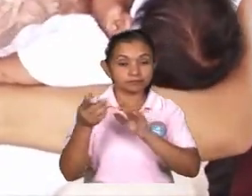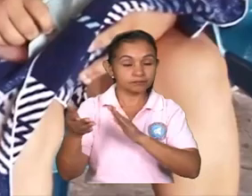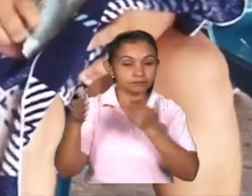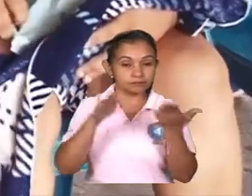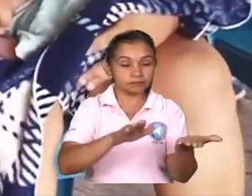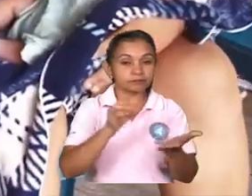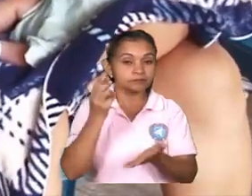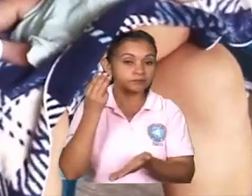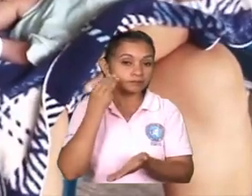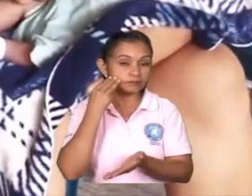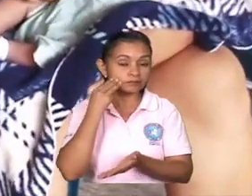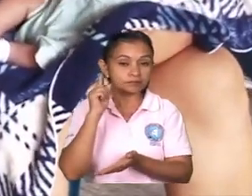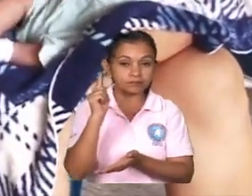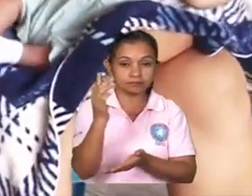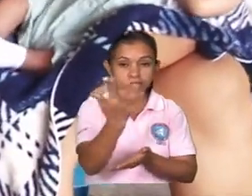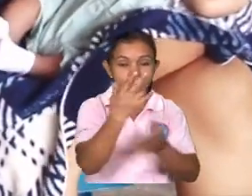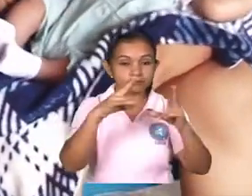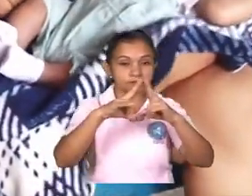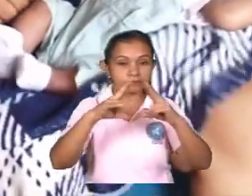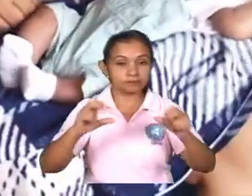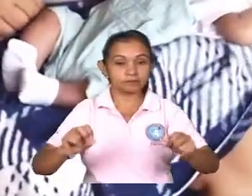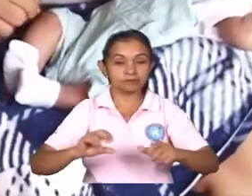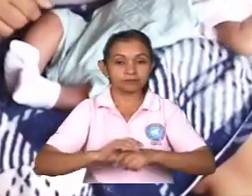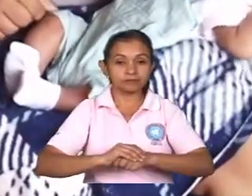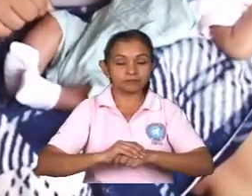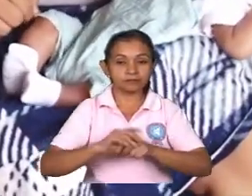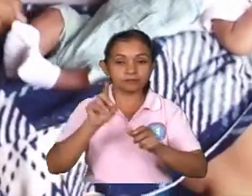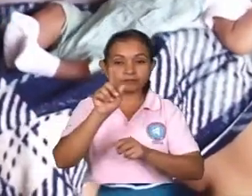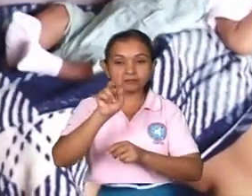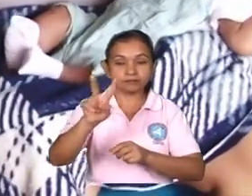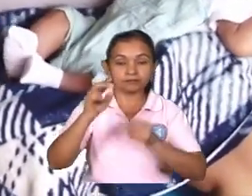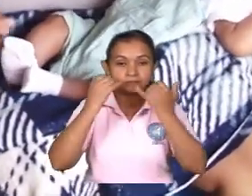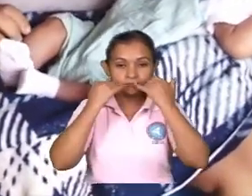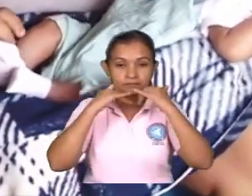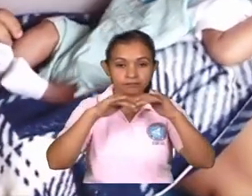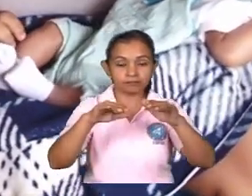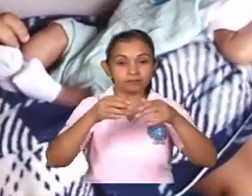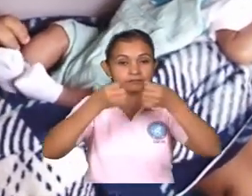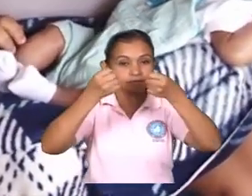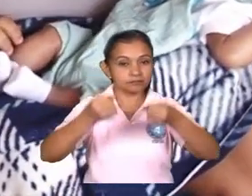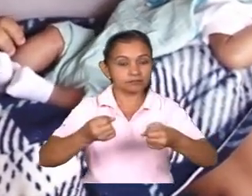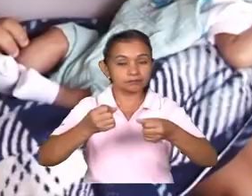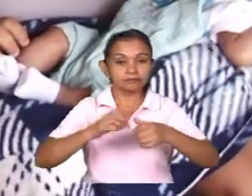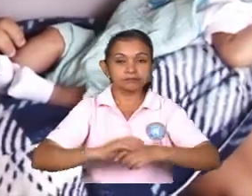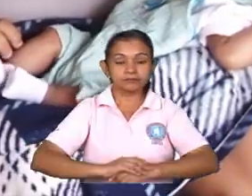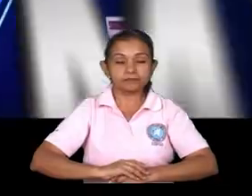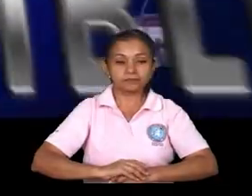maternas en todo el país. Para el canal parlamentario les informó Miguel Carranza Mena.